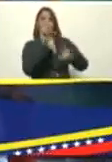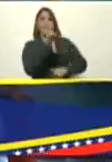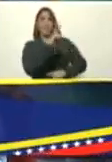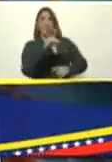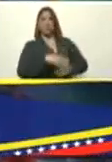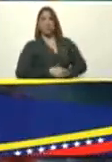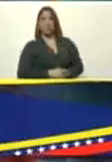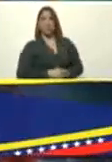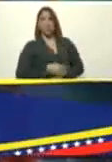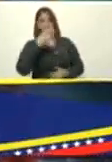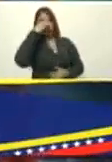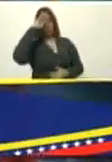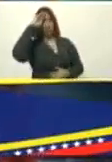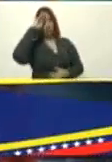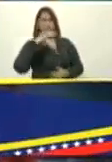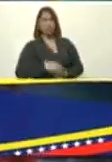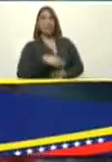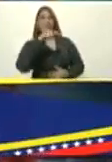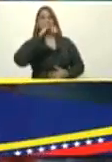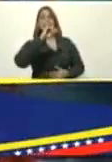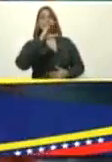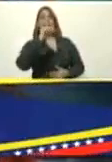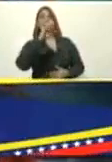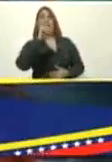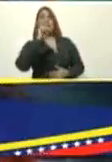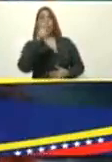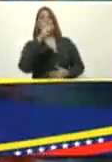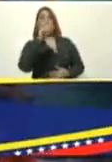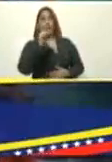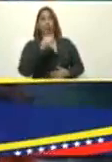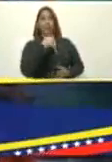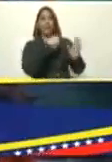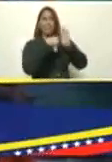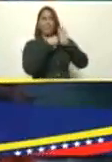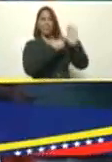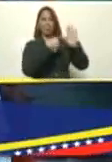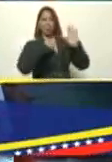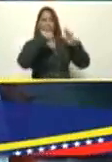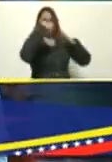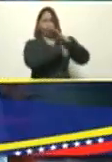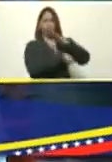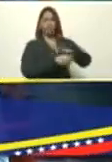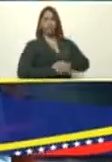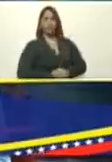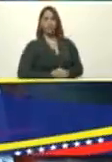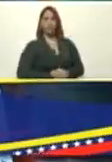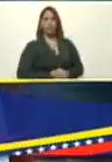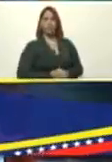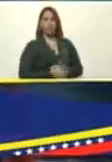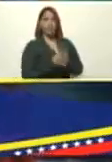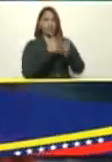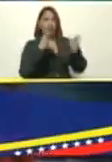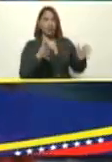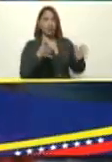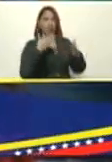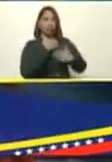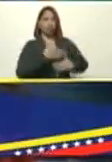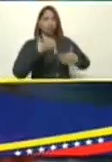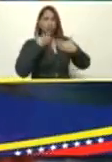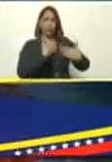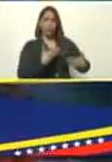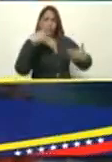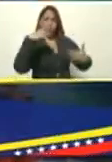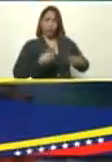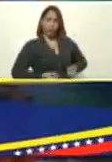Venezuela, Cuba, Nicaragua, han sido un ejemplo. Y bueno, voy a profundizar en la inmensa gratitud que queremos